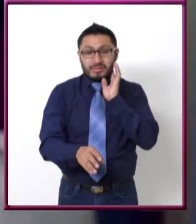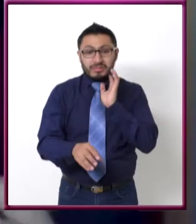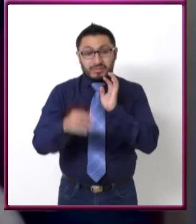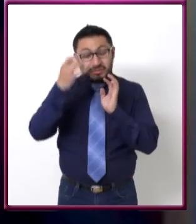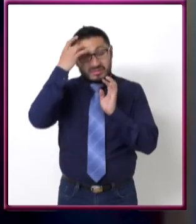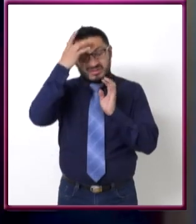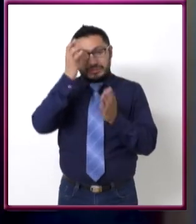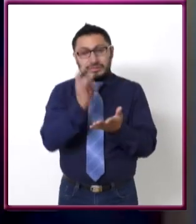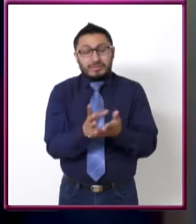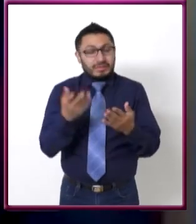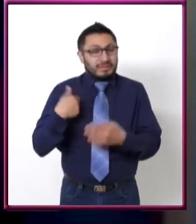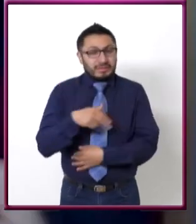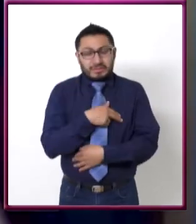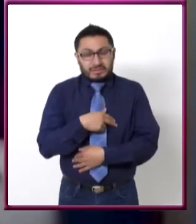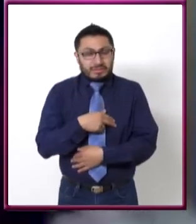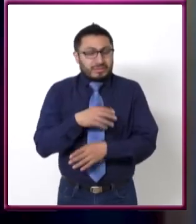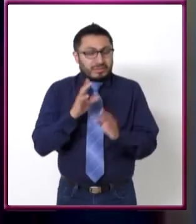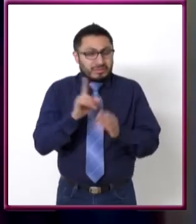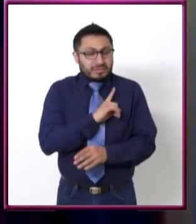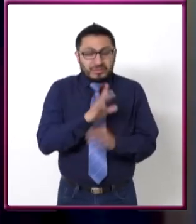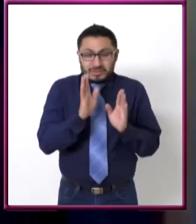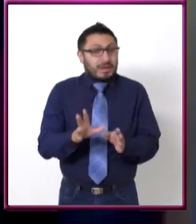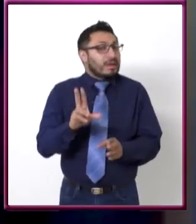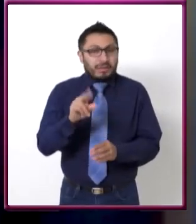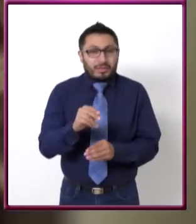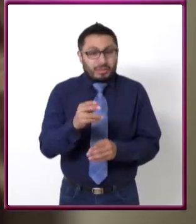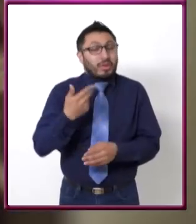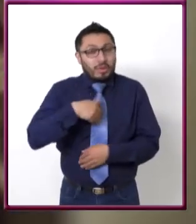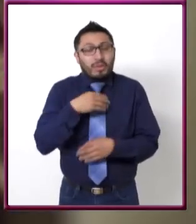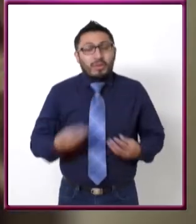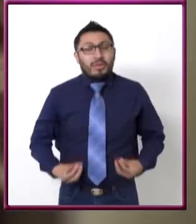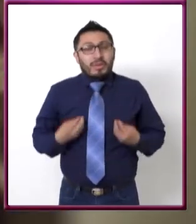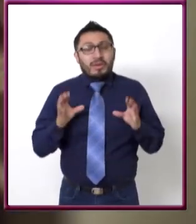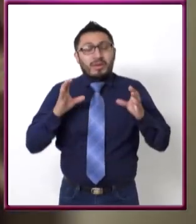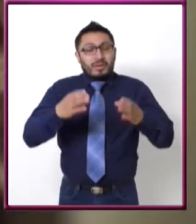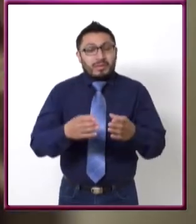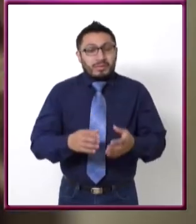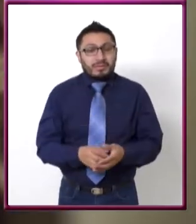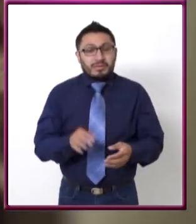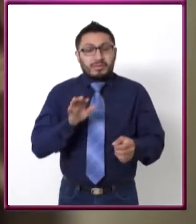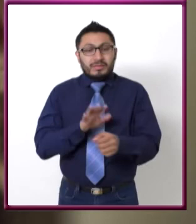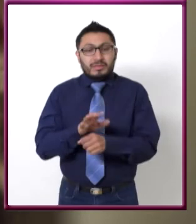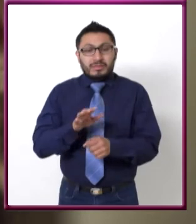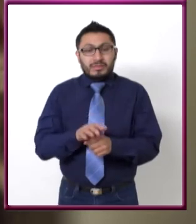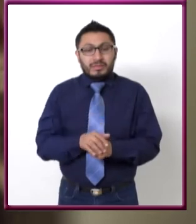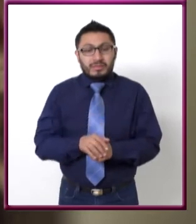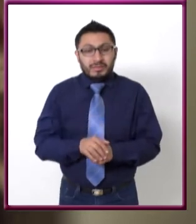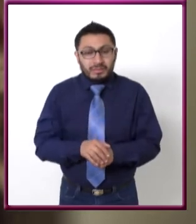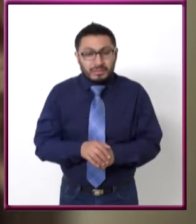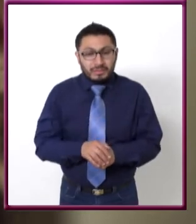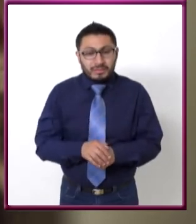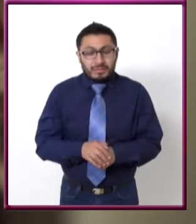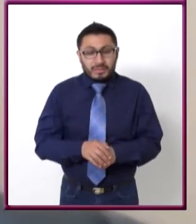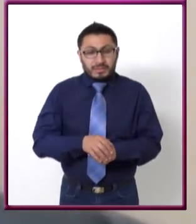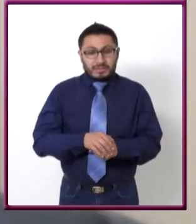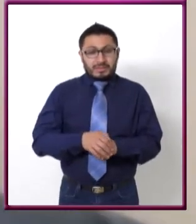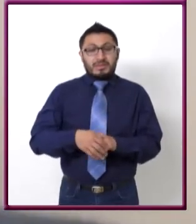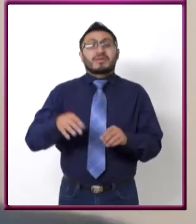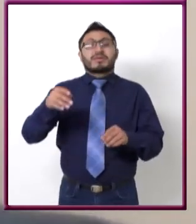de nada más sentirnos bien nosotros, vivimos en comunidad, ¿no? ¿Y cómo considera que el arte se vincula con las